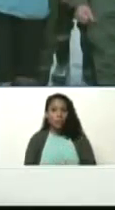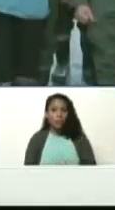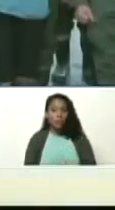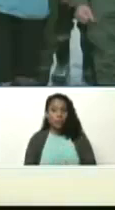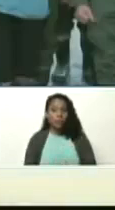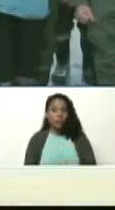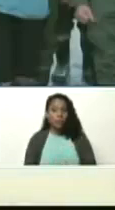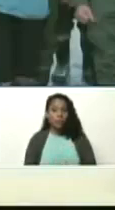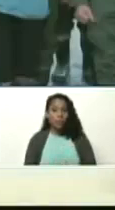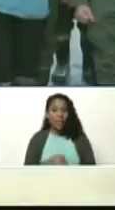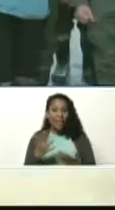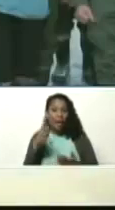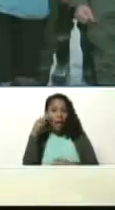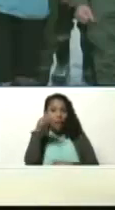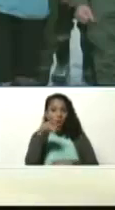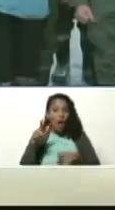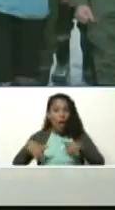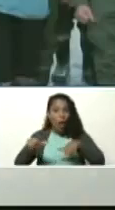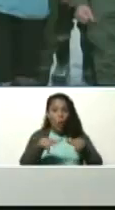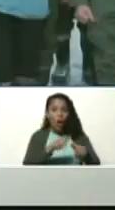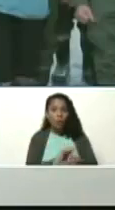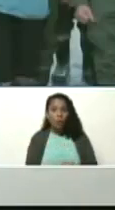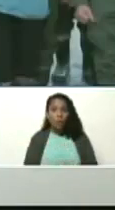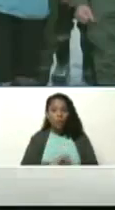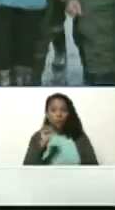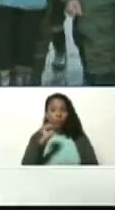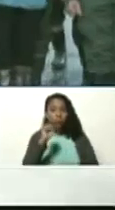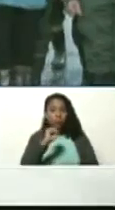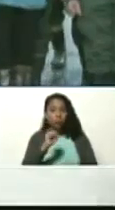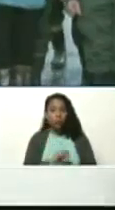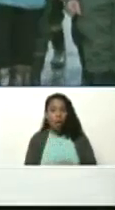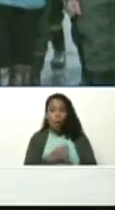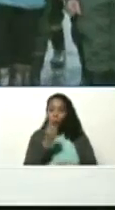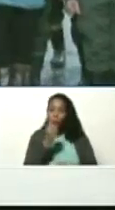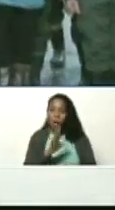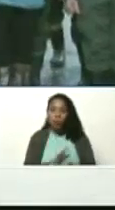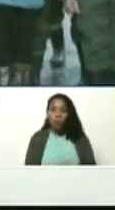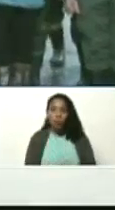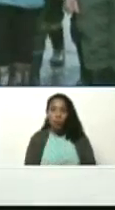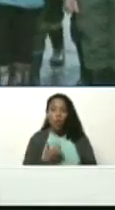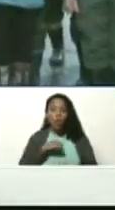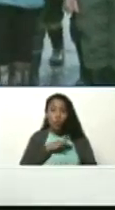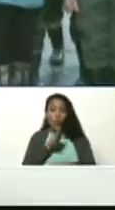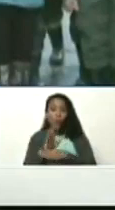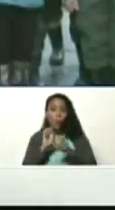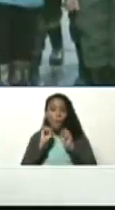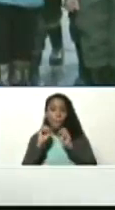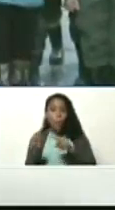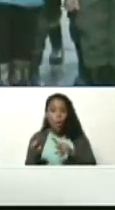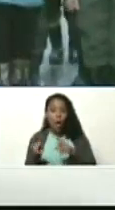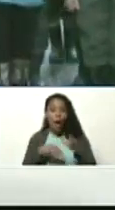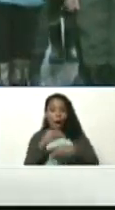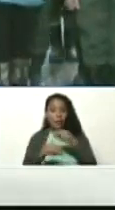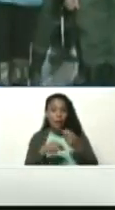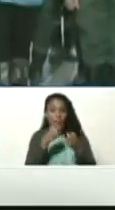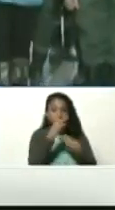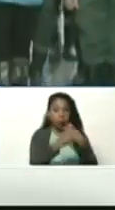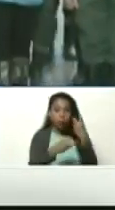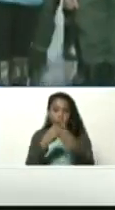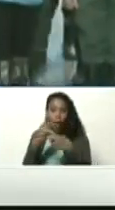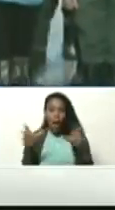¿Qué observó en el sitio? Jefe, bueno, tuvimos la oportunidad de hacer el recorrido